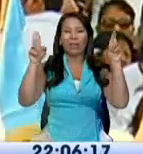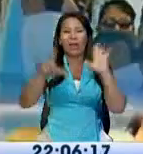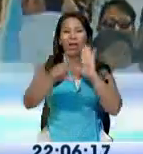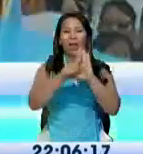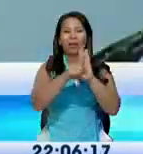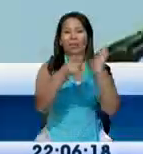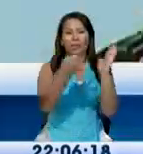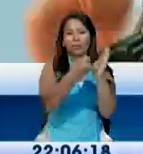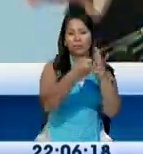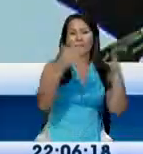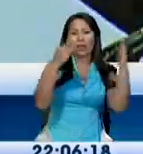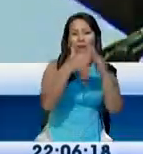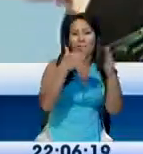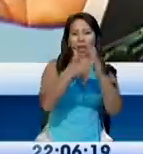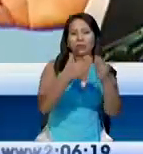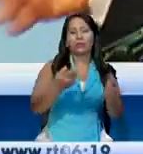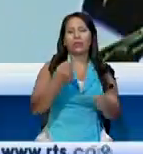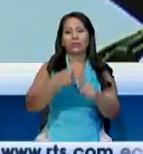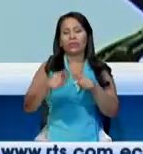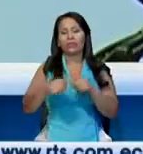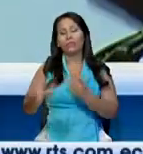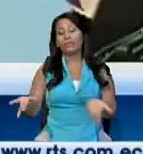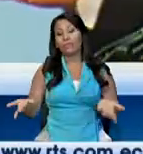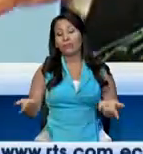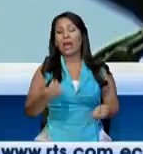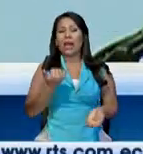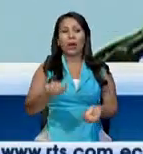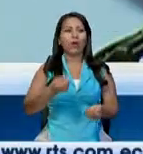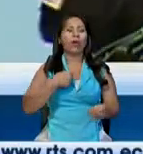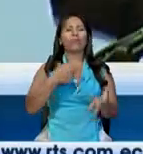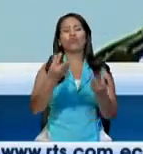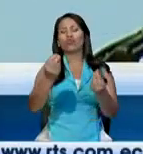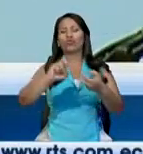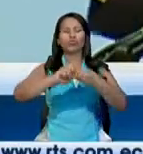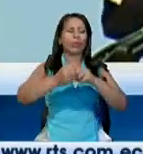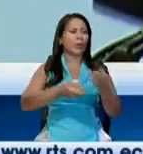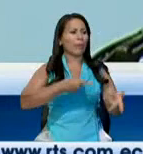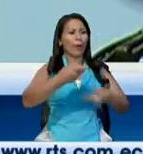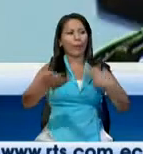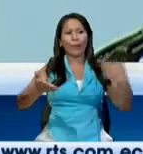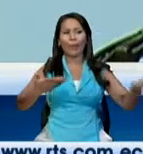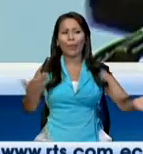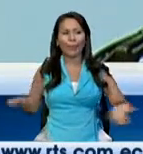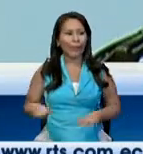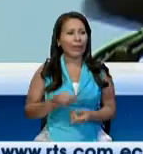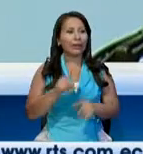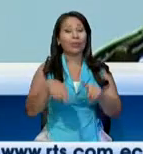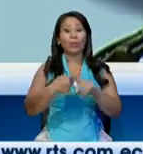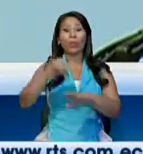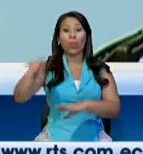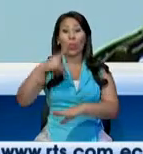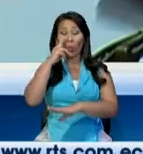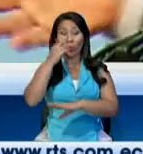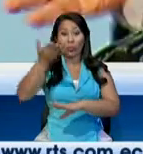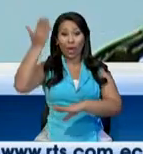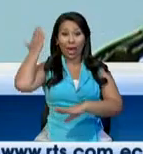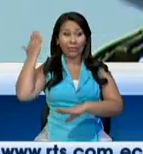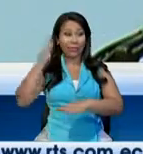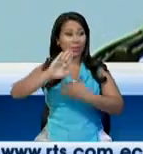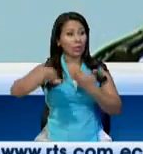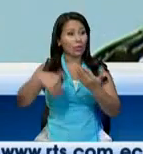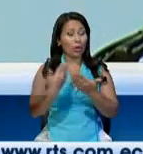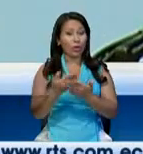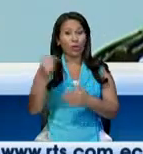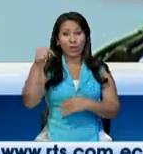plusvalía. Están desafiando los multitudinarios pronunciamientos populares que se dieron en junio a lo largo y ancho de la República, Guayaquil